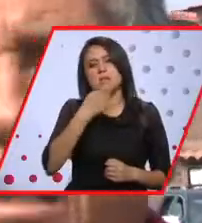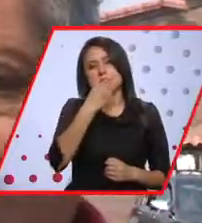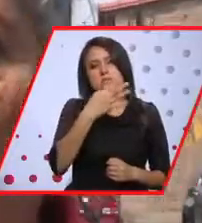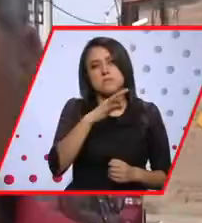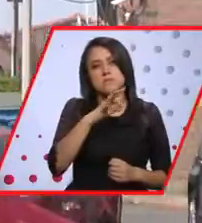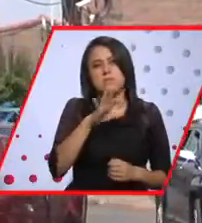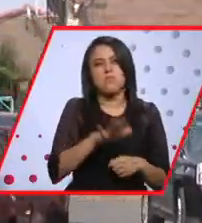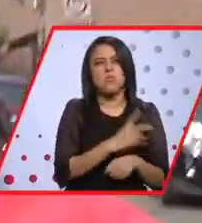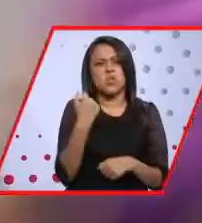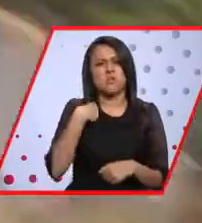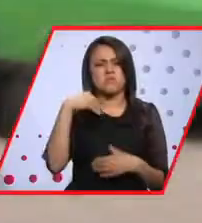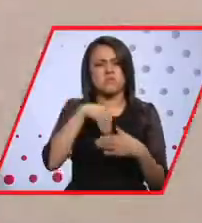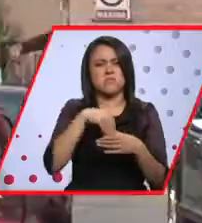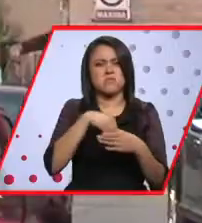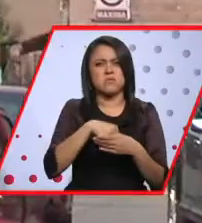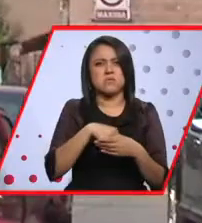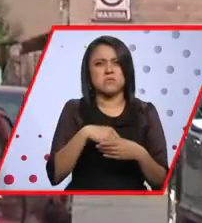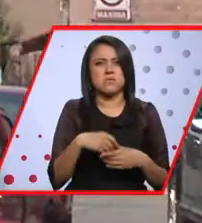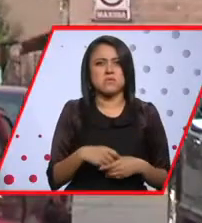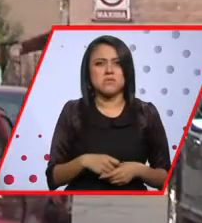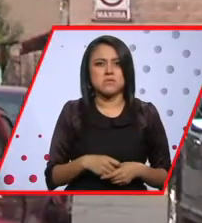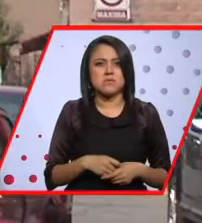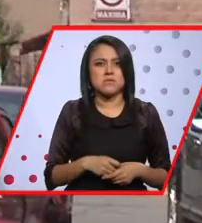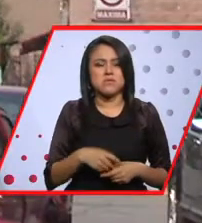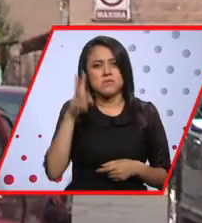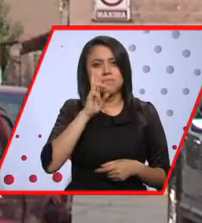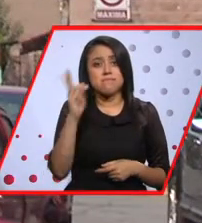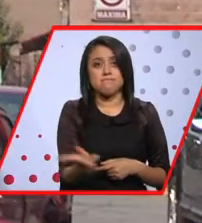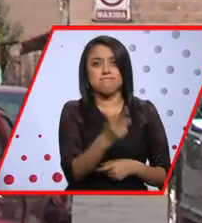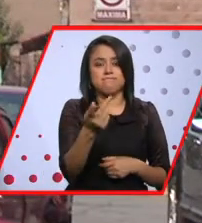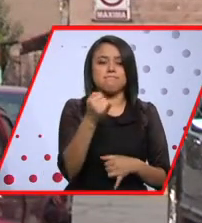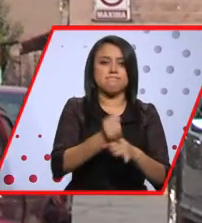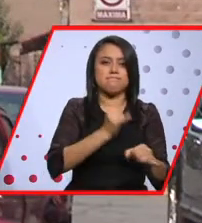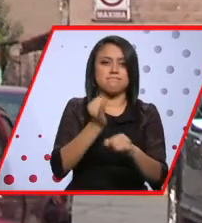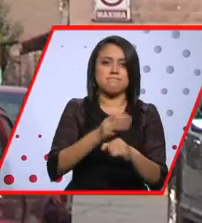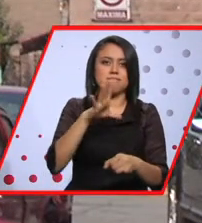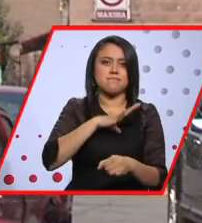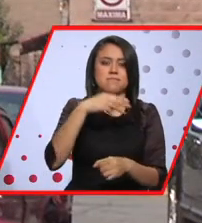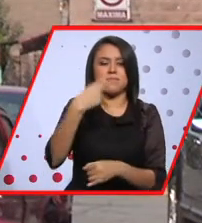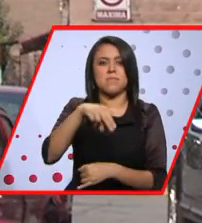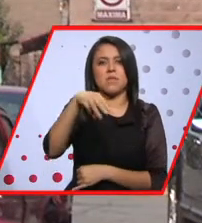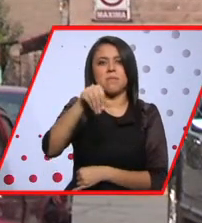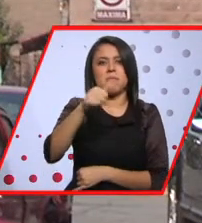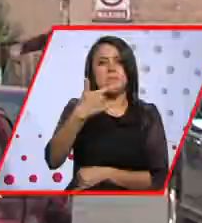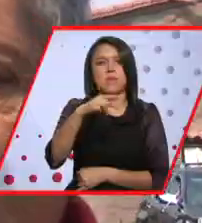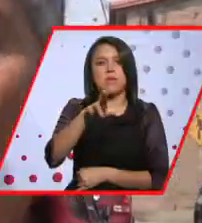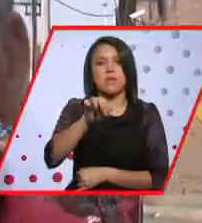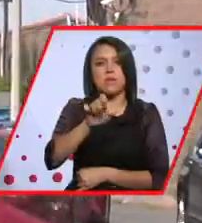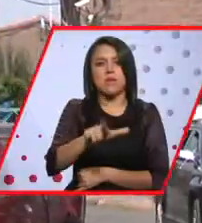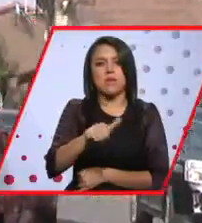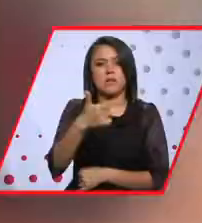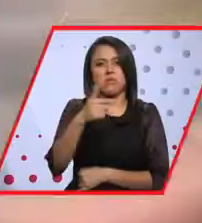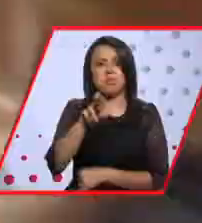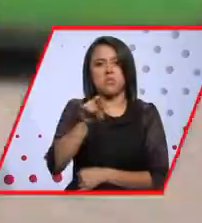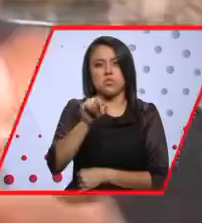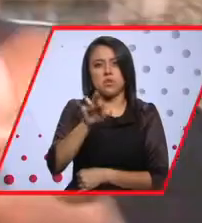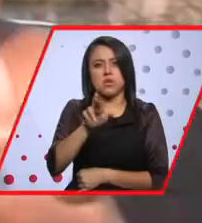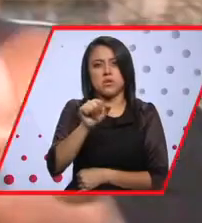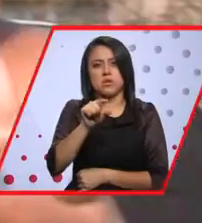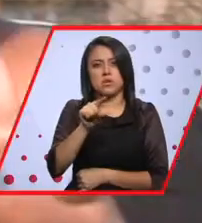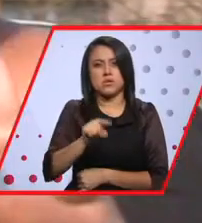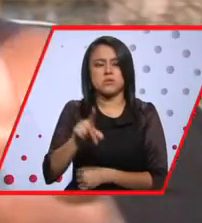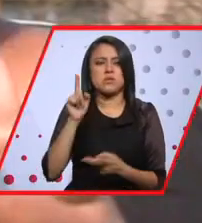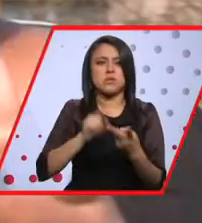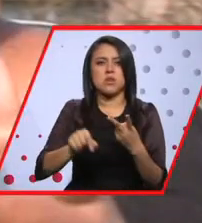Dar una réplica. Sí. Según lo que pudimos investigar, ellos son el señor Miguel Gutiérrez Vaca. Réplica.